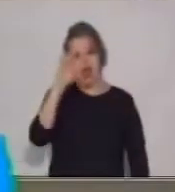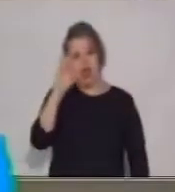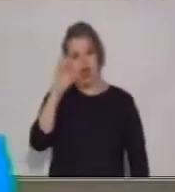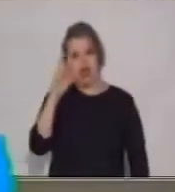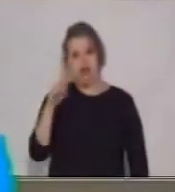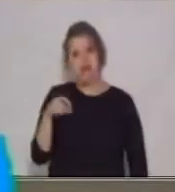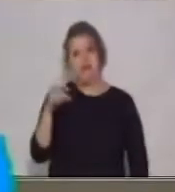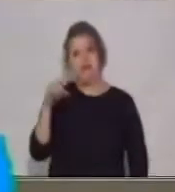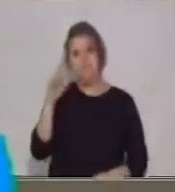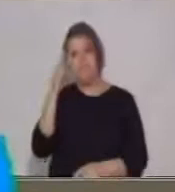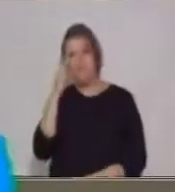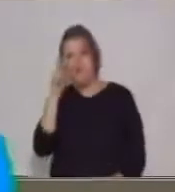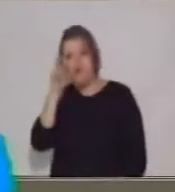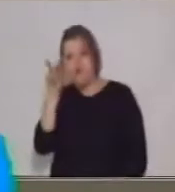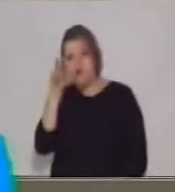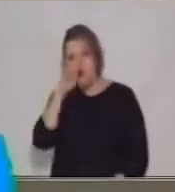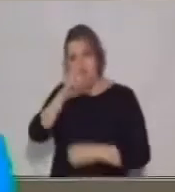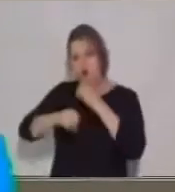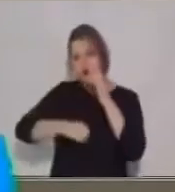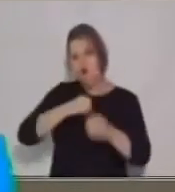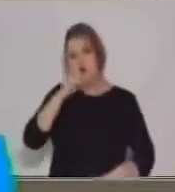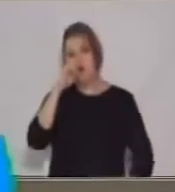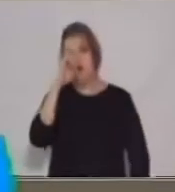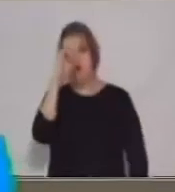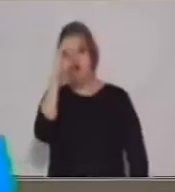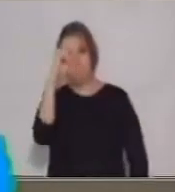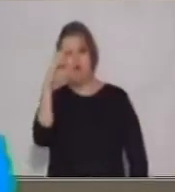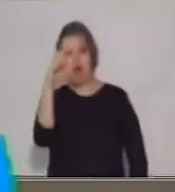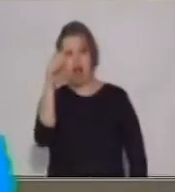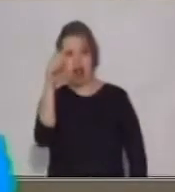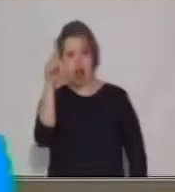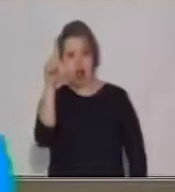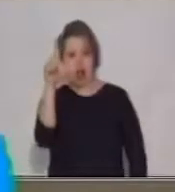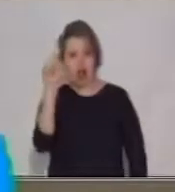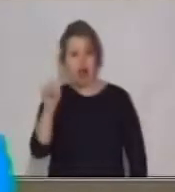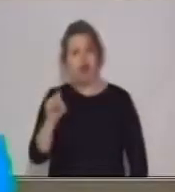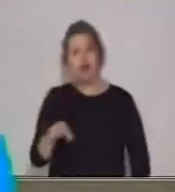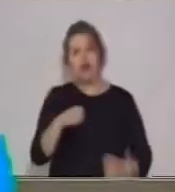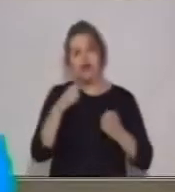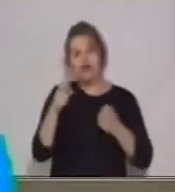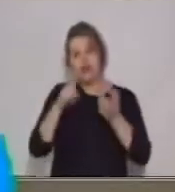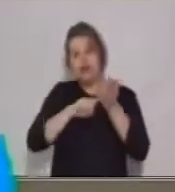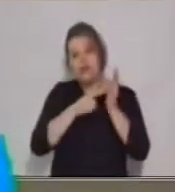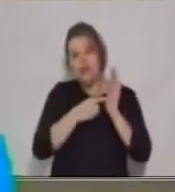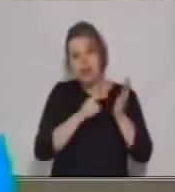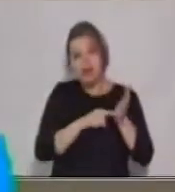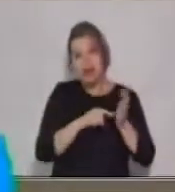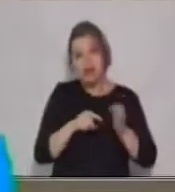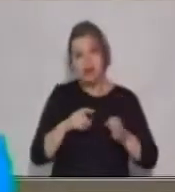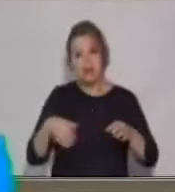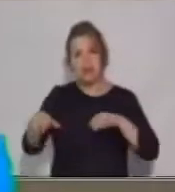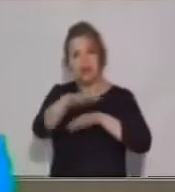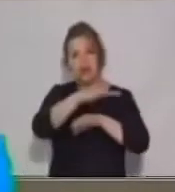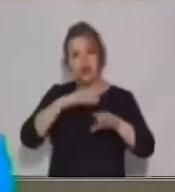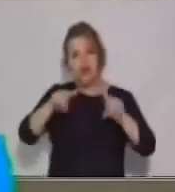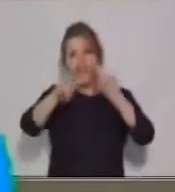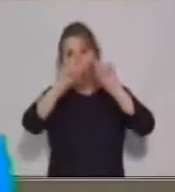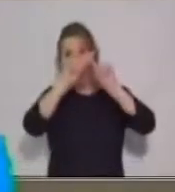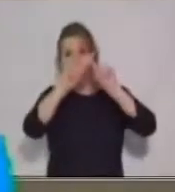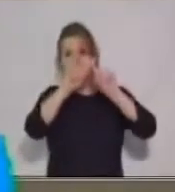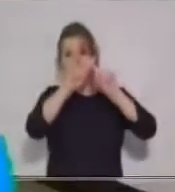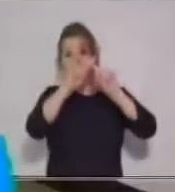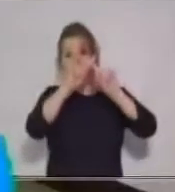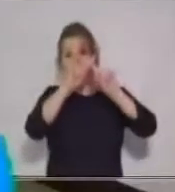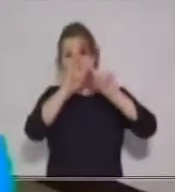X. Muy bien. Es X nuestro eje focal. Quiere decir que esta parábola va a estar sobre el eje X, ya sea